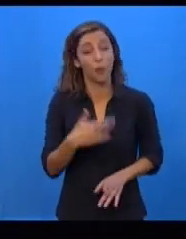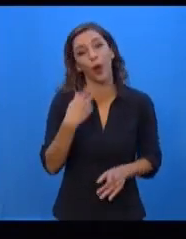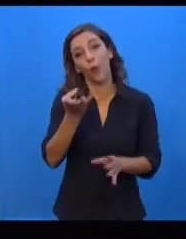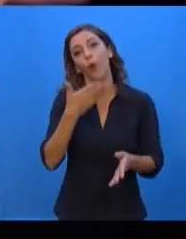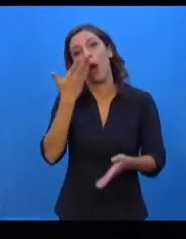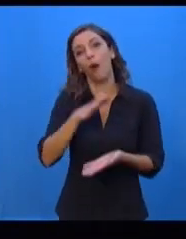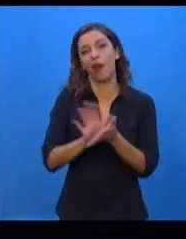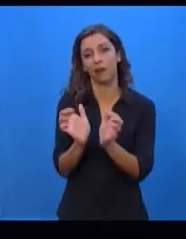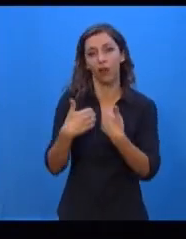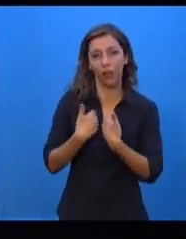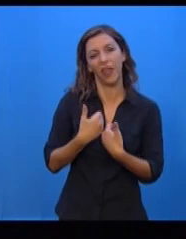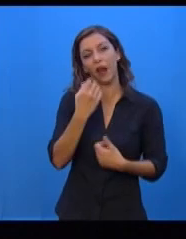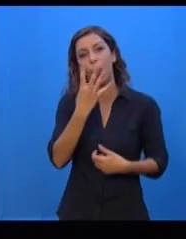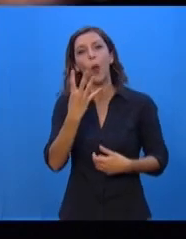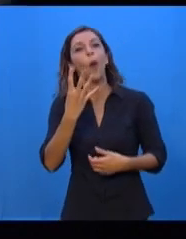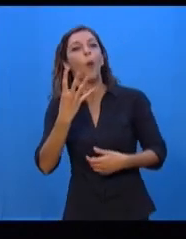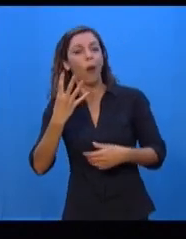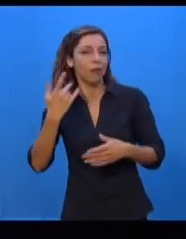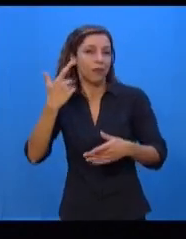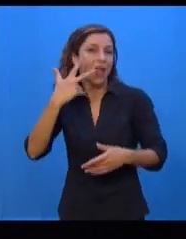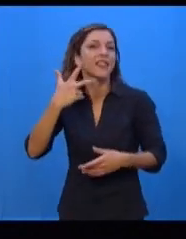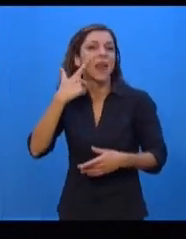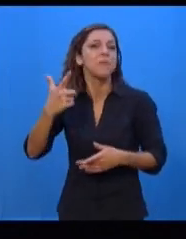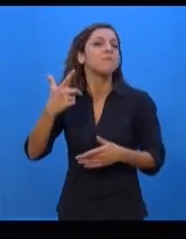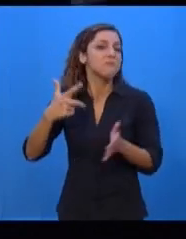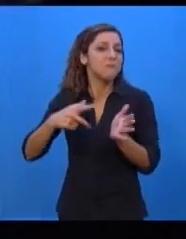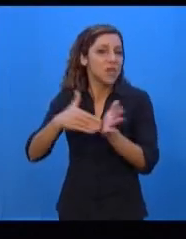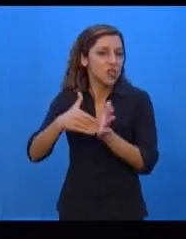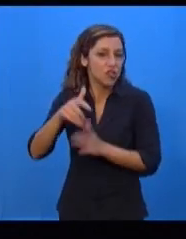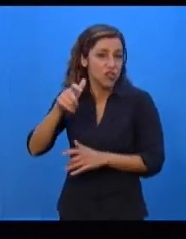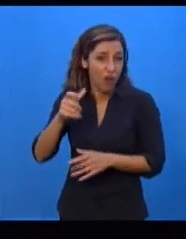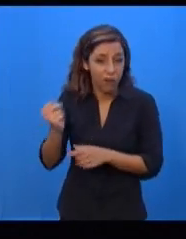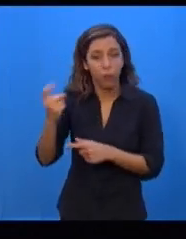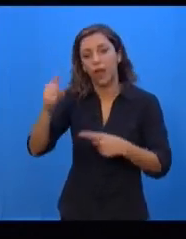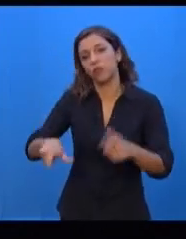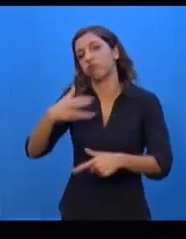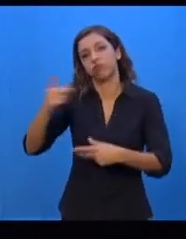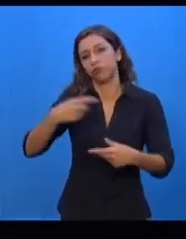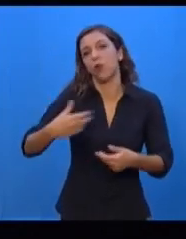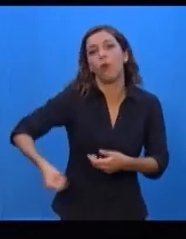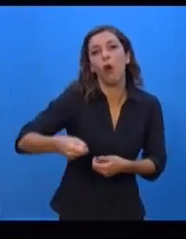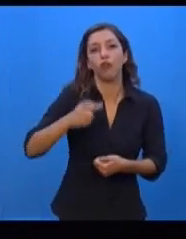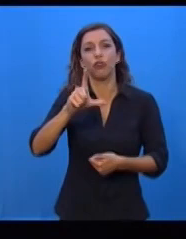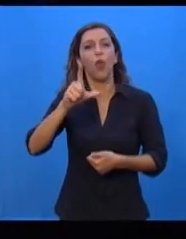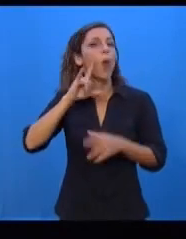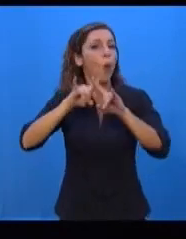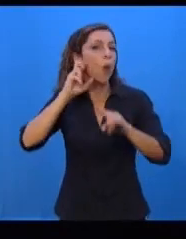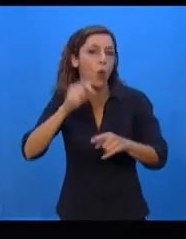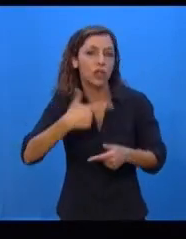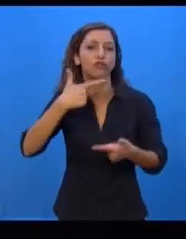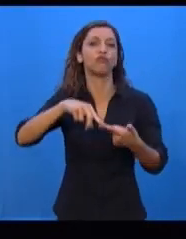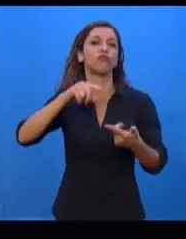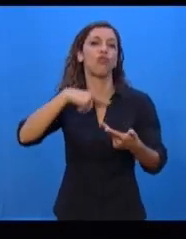Báez con una empresa inexistente, o los departamentos de Muñoz, o las valijas de Antonini y Wilson, o los bolsos de López, o la